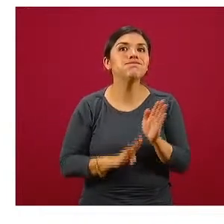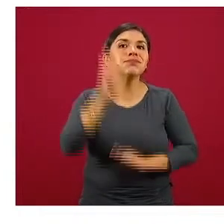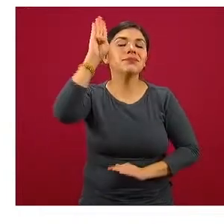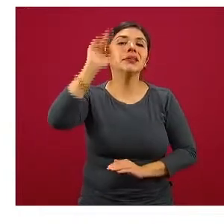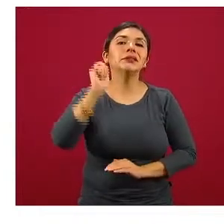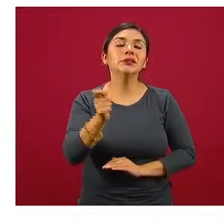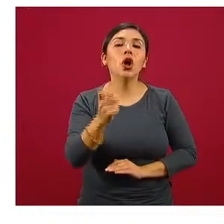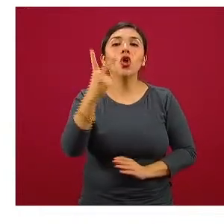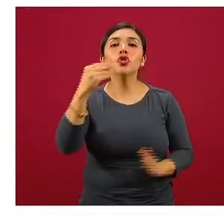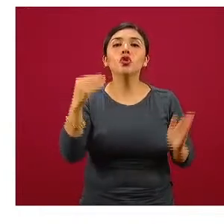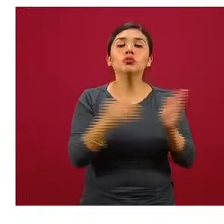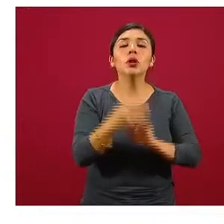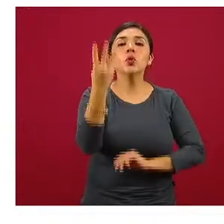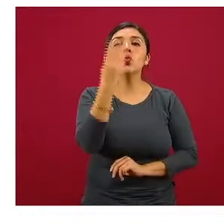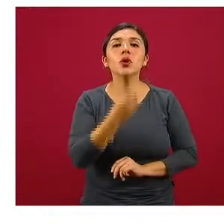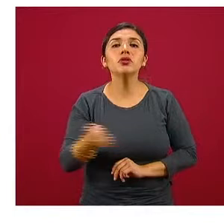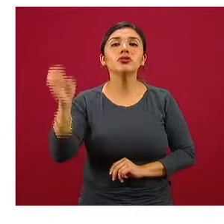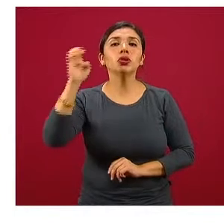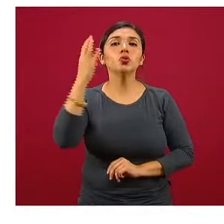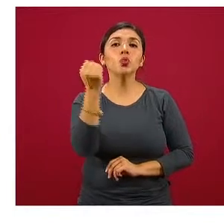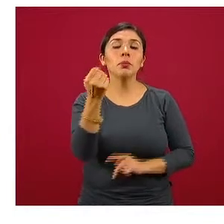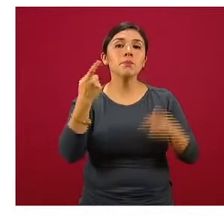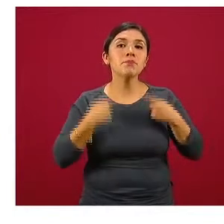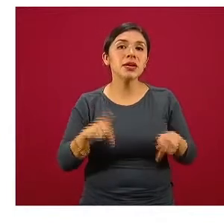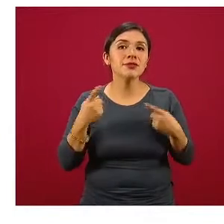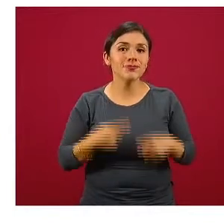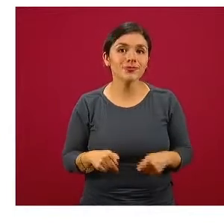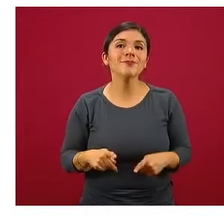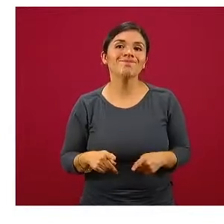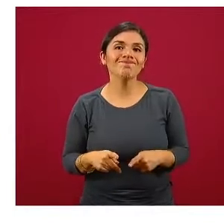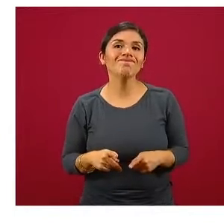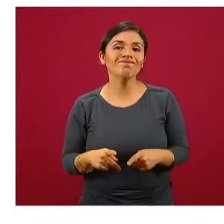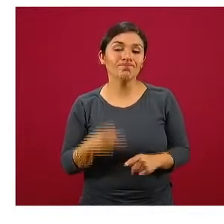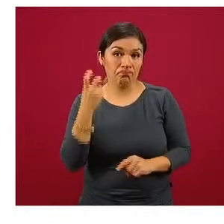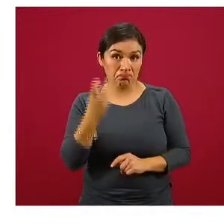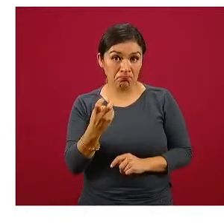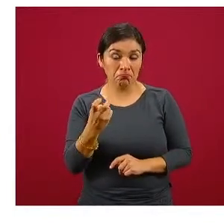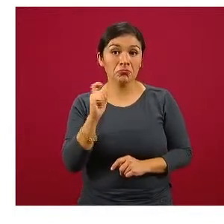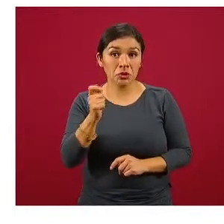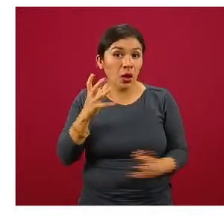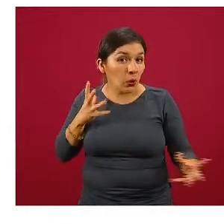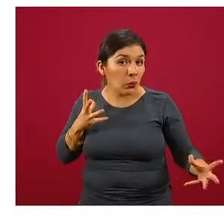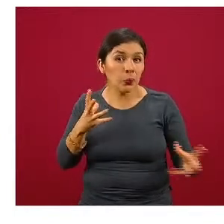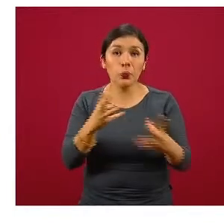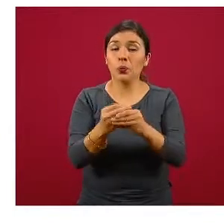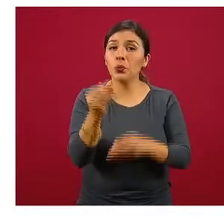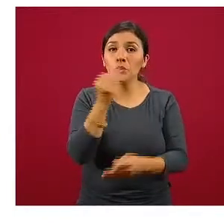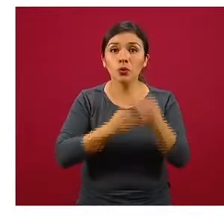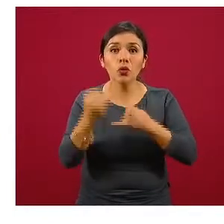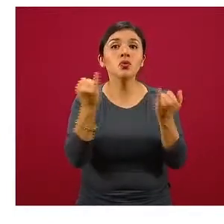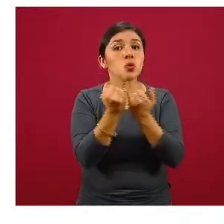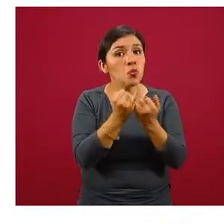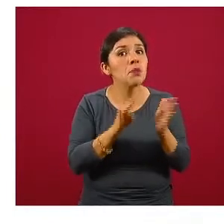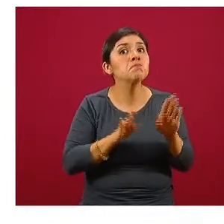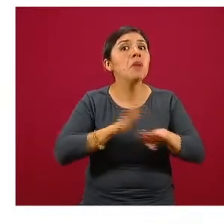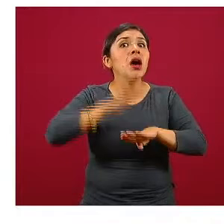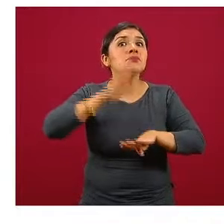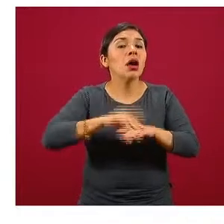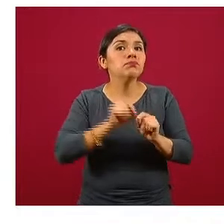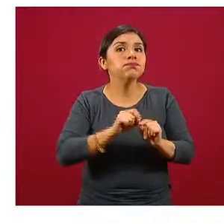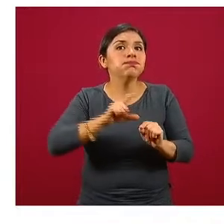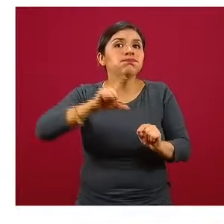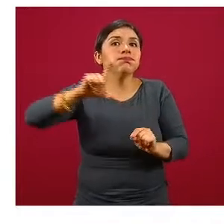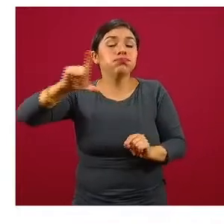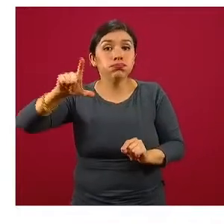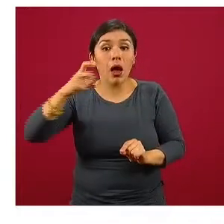hecho con 2.409 casos. Dado que los casos acumulados han ido incrementándose,